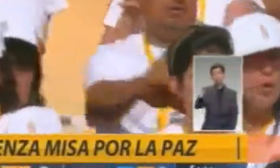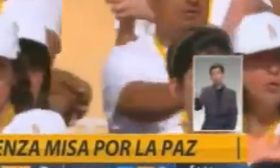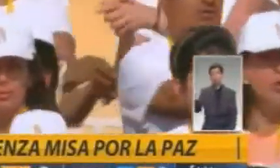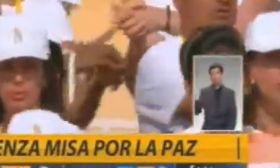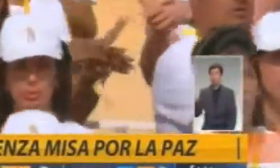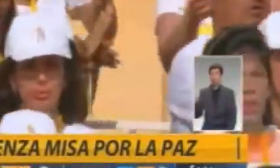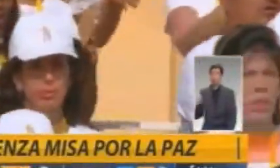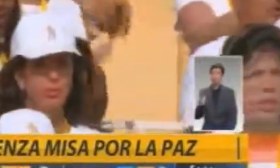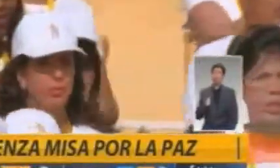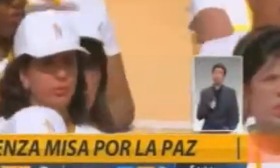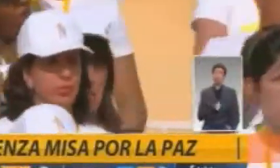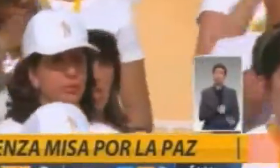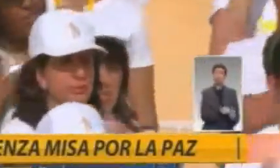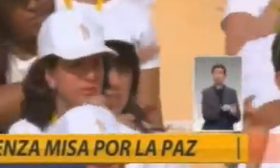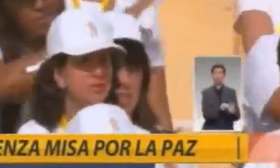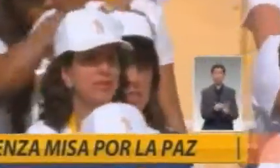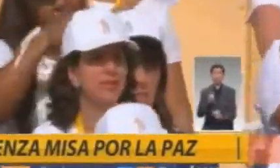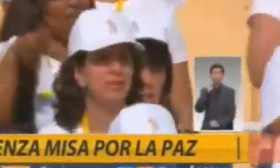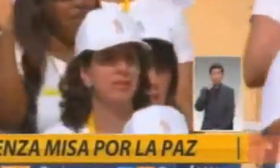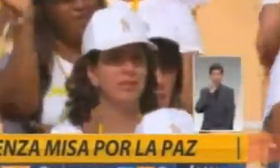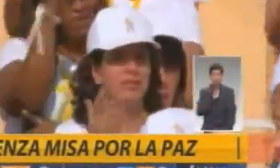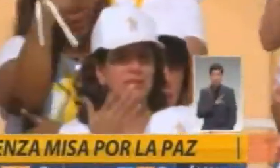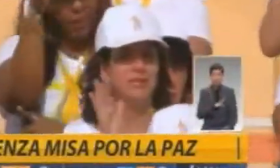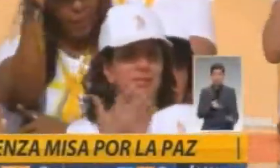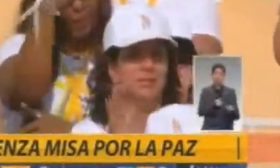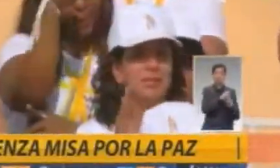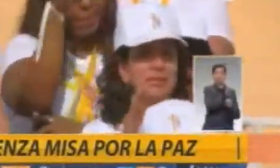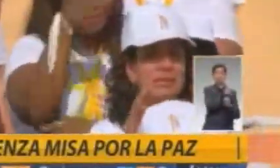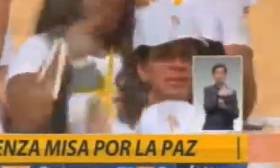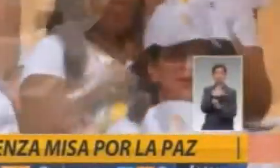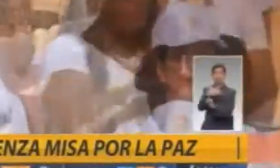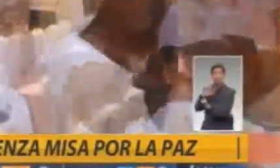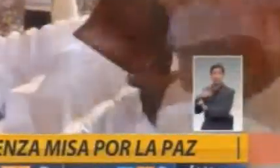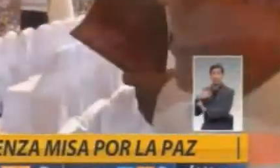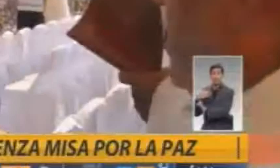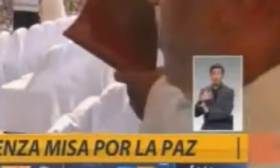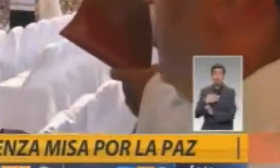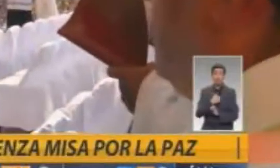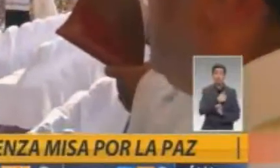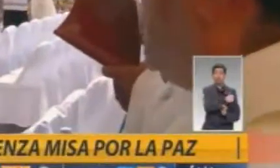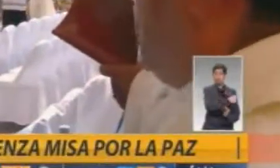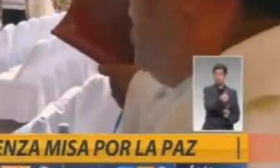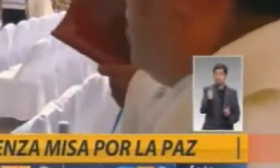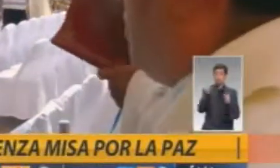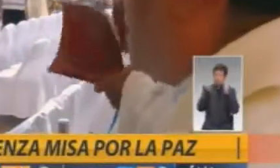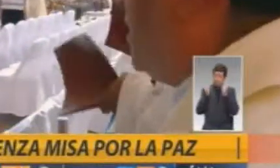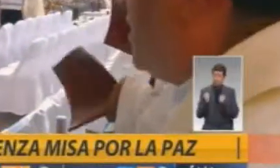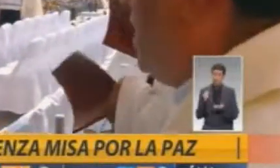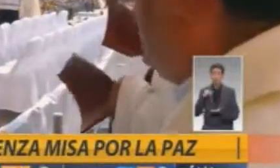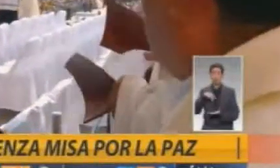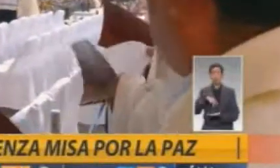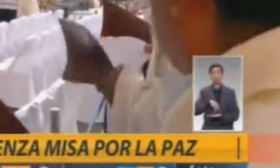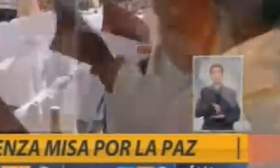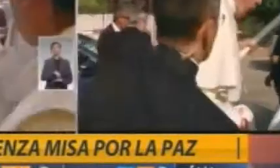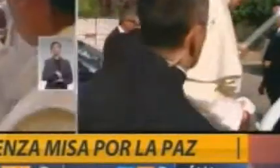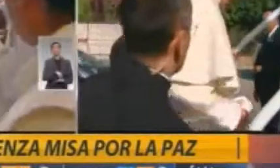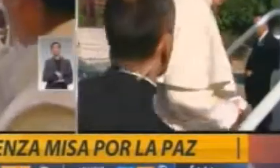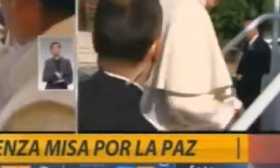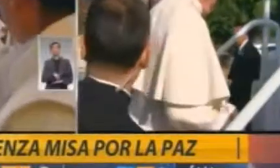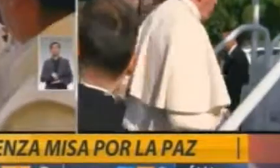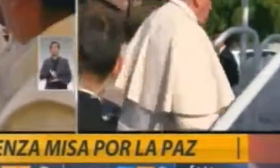que arriba de ese altar hay en torno a las 1.200 a 1.300 personas. Por lo tanto, es una